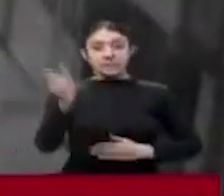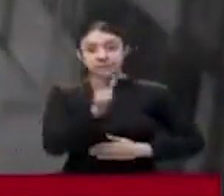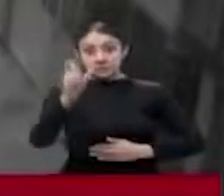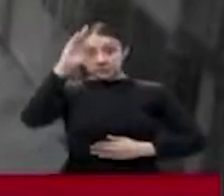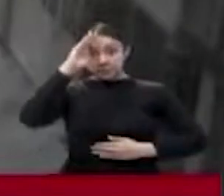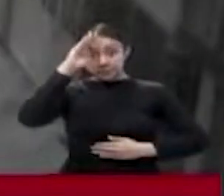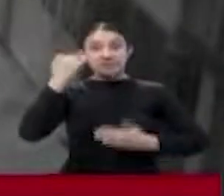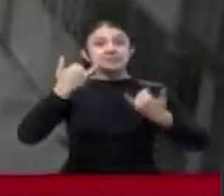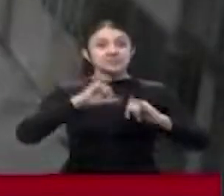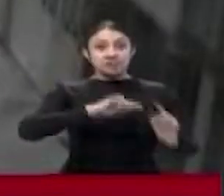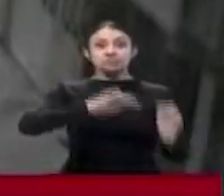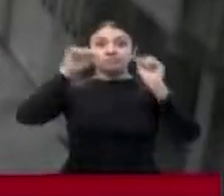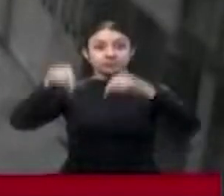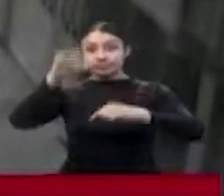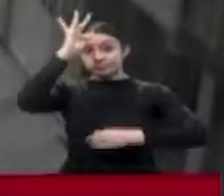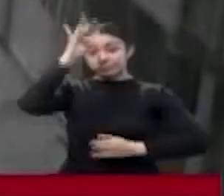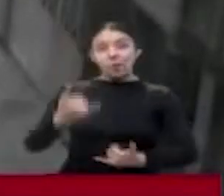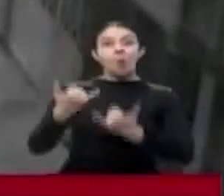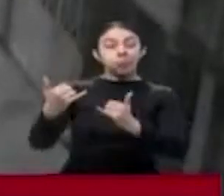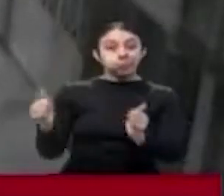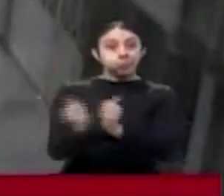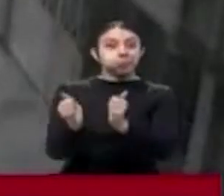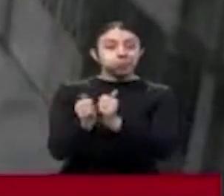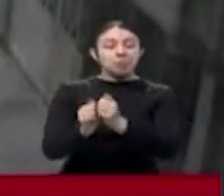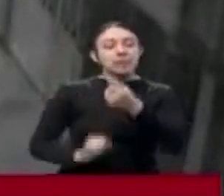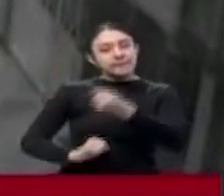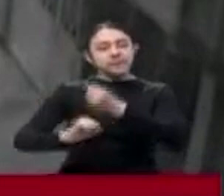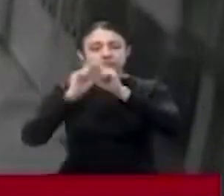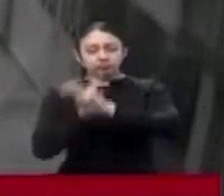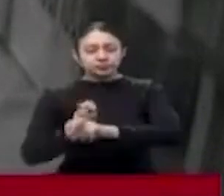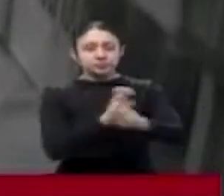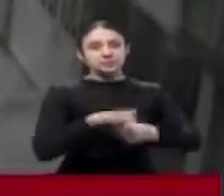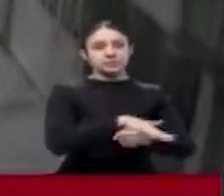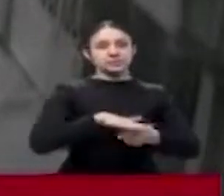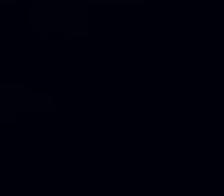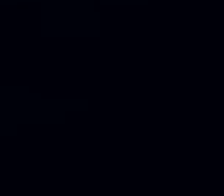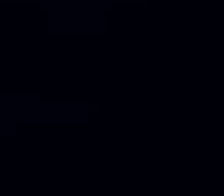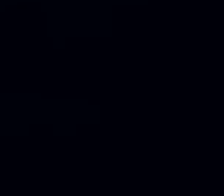de la policía se han acercado a la clínica donde Sebastián está internado y lo apoyan en la investigación del caso.